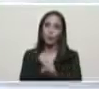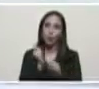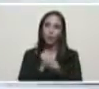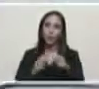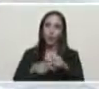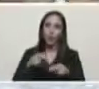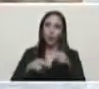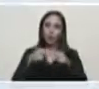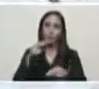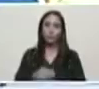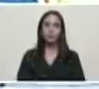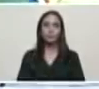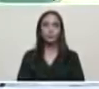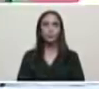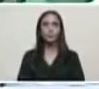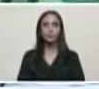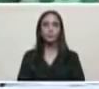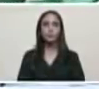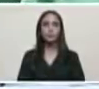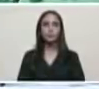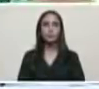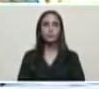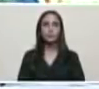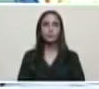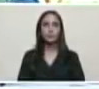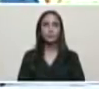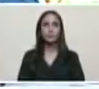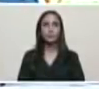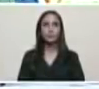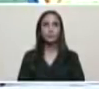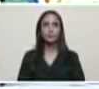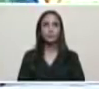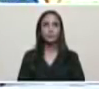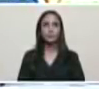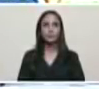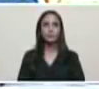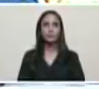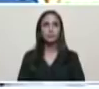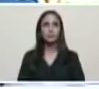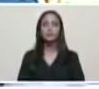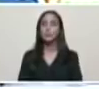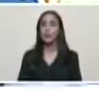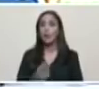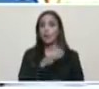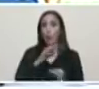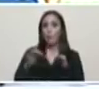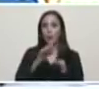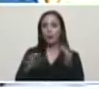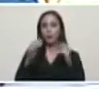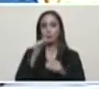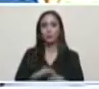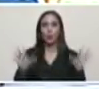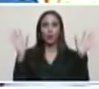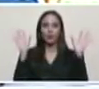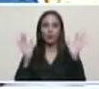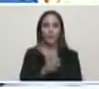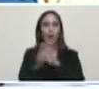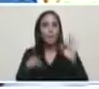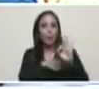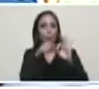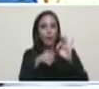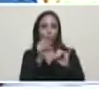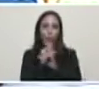avanzando los recursos afortunadamente hemos creado el Petro como la moneda